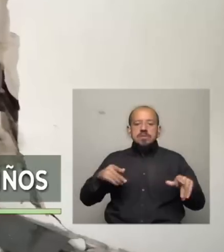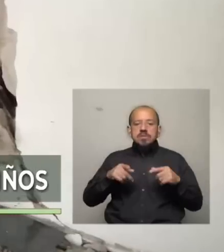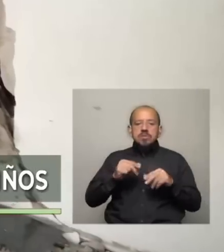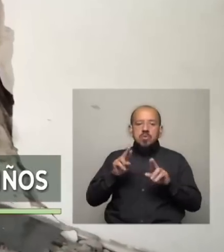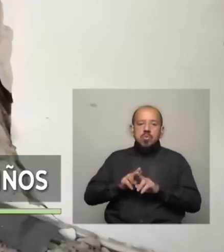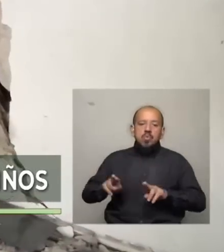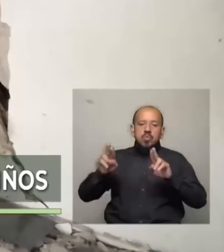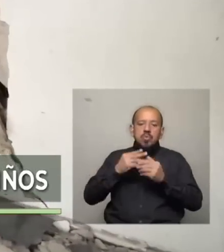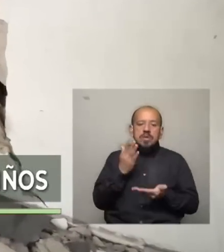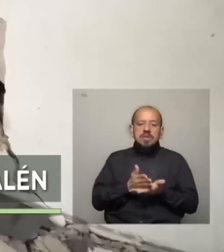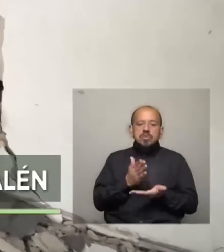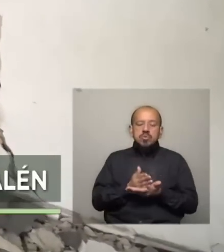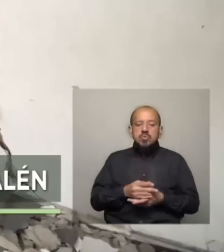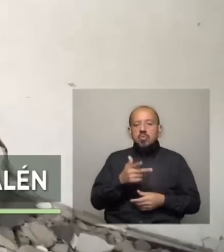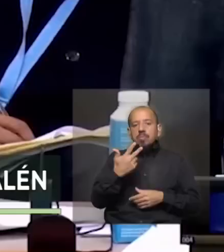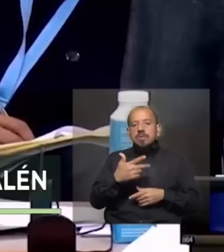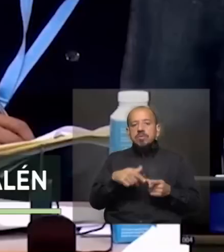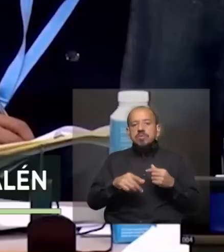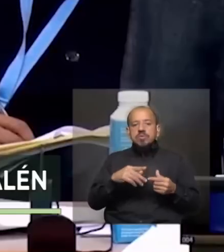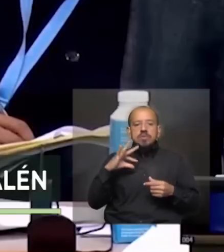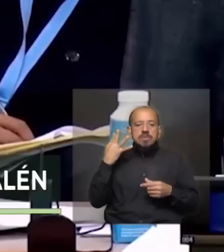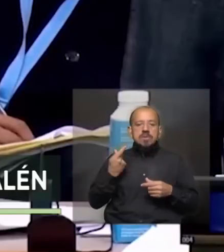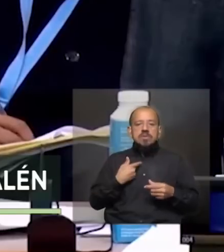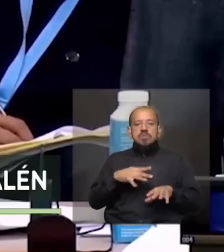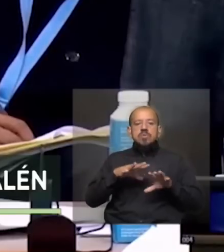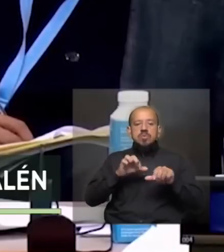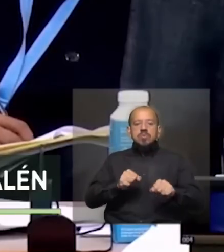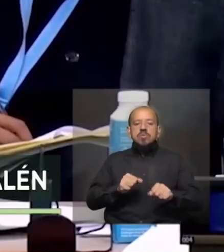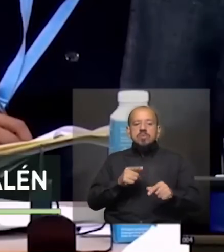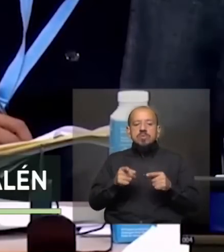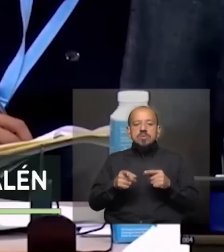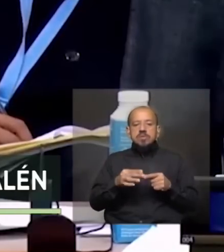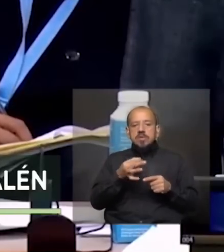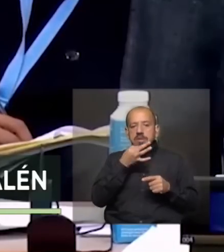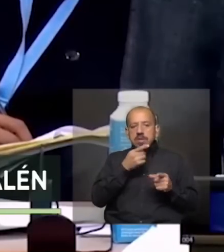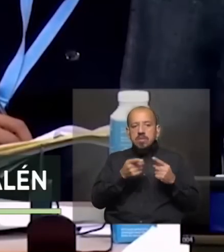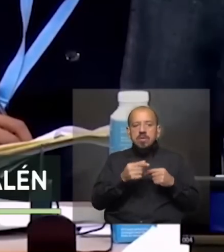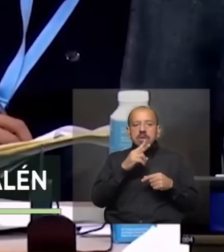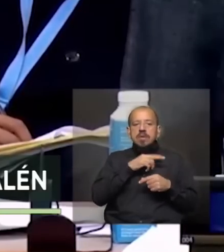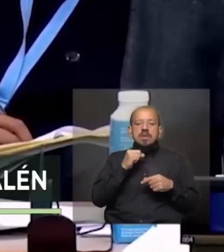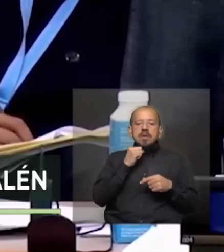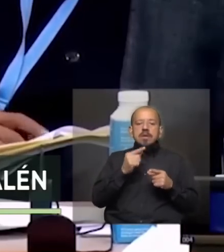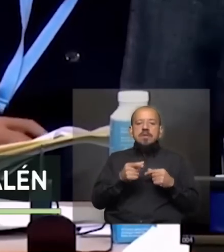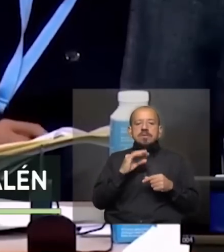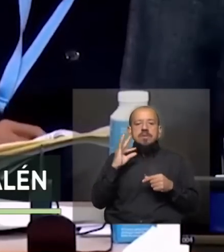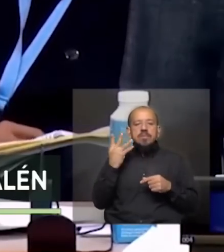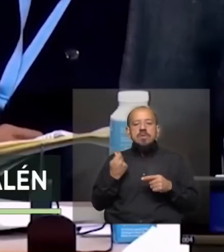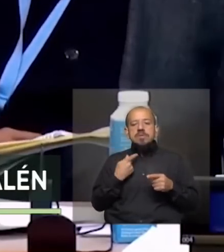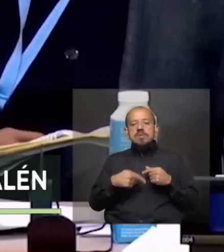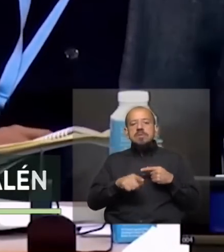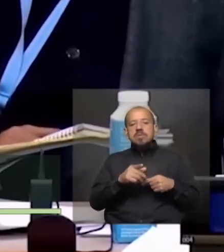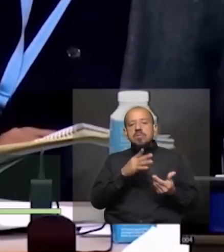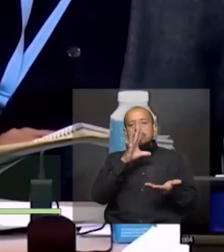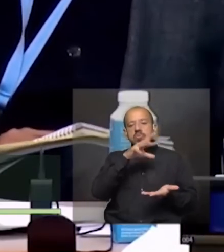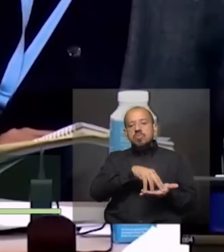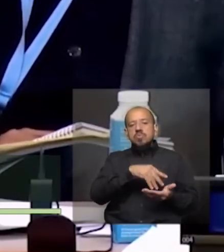de la ONU sobre Derechos Humanos en los territorios palestinos ocupados Francesca albanese sostuvo que Israel Trata a Palestina como si fuera su Colonia